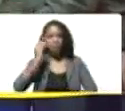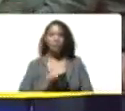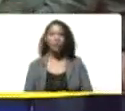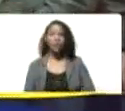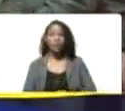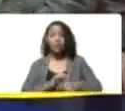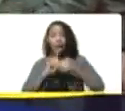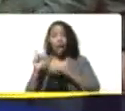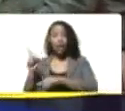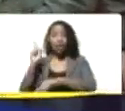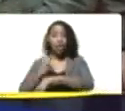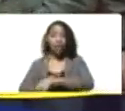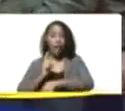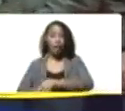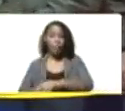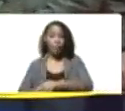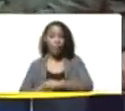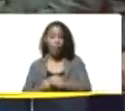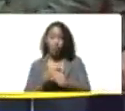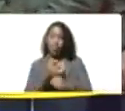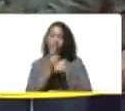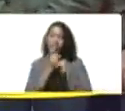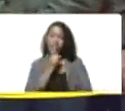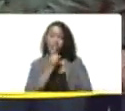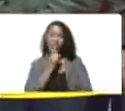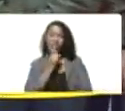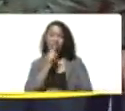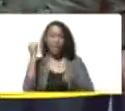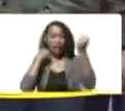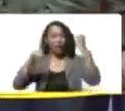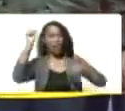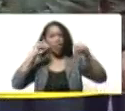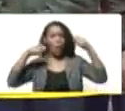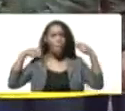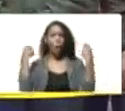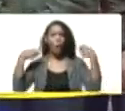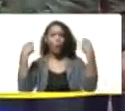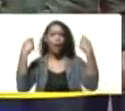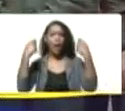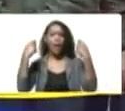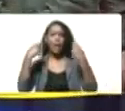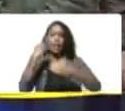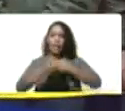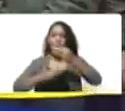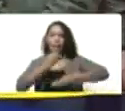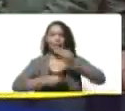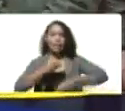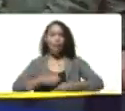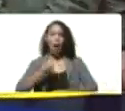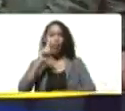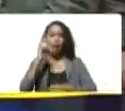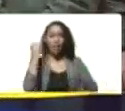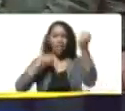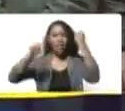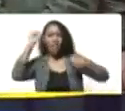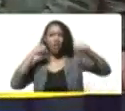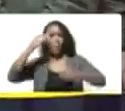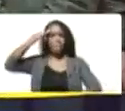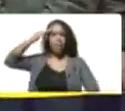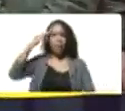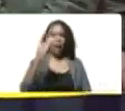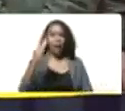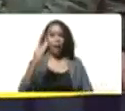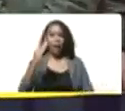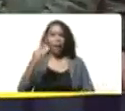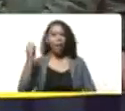en aquellos tiempos tumultuosos de rebelión popular se gestaba una rebelión militar